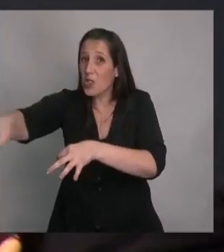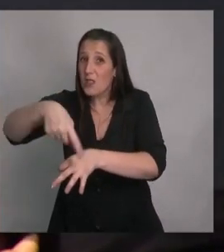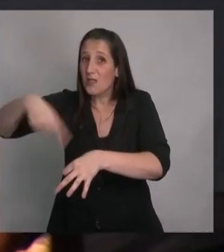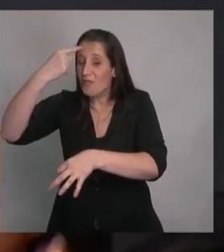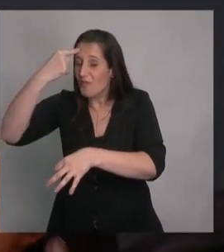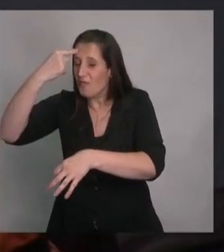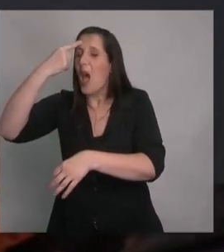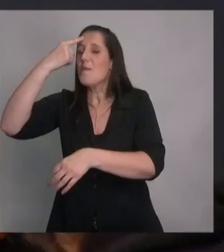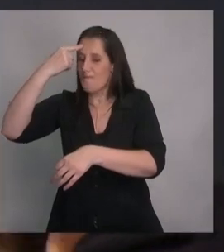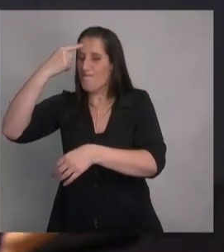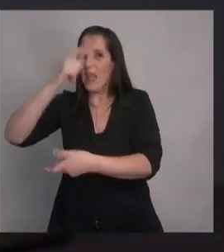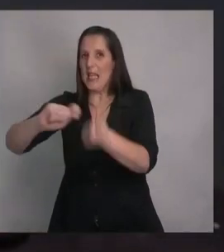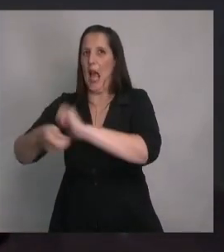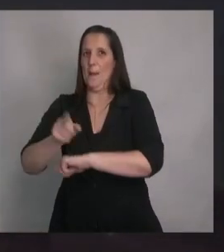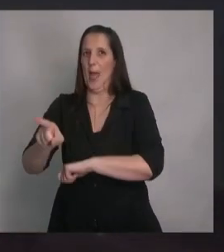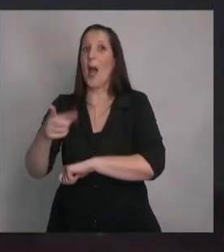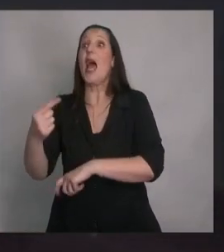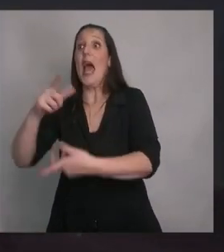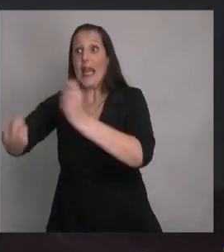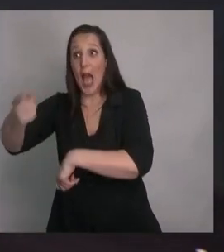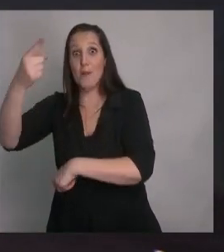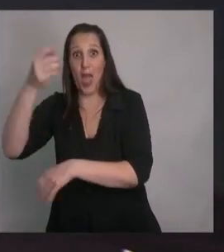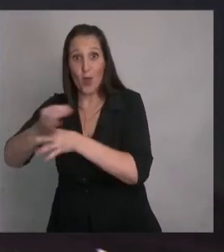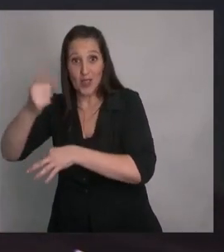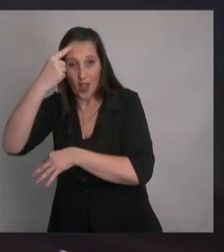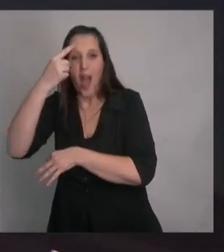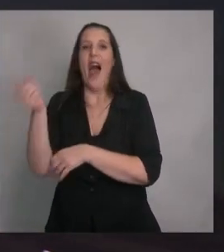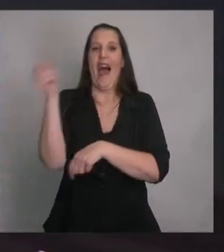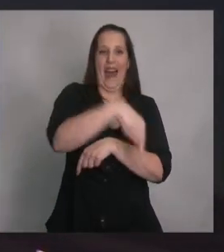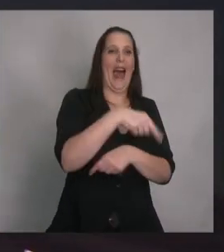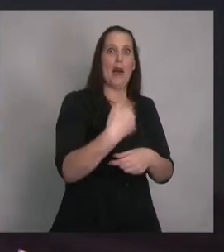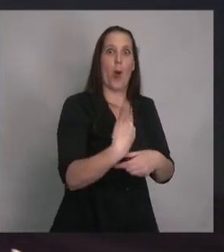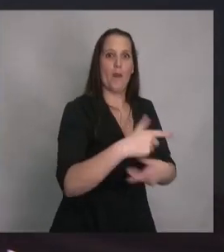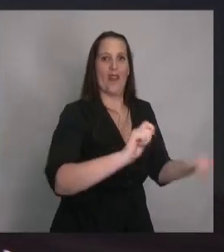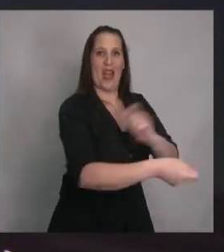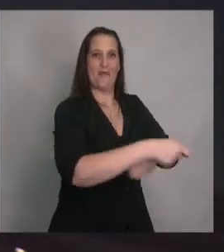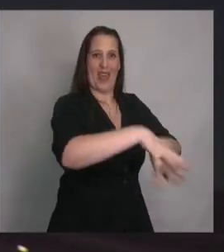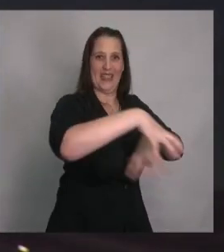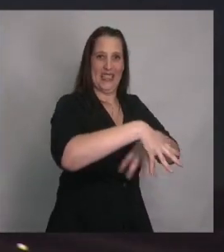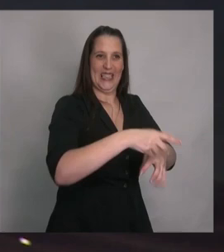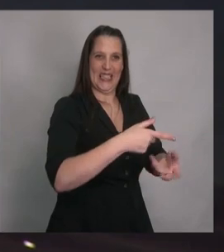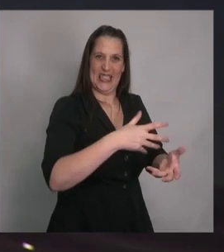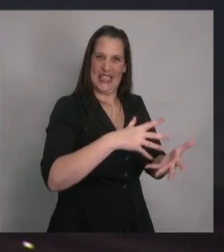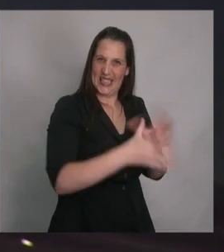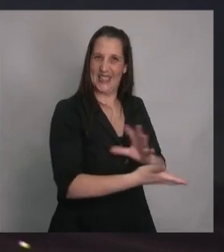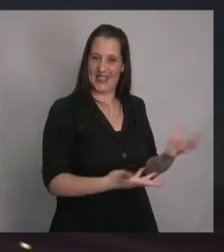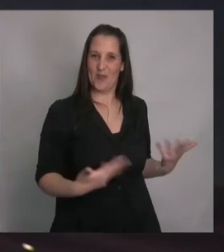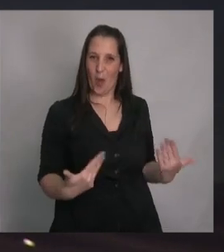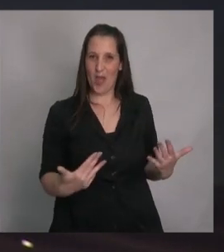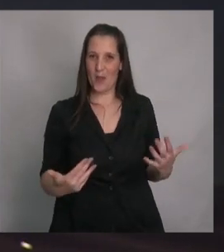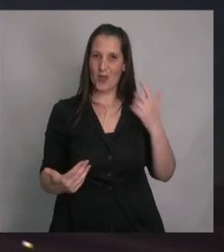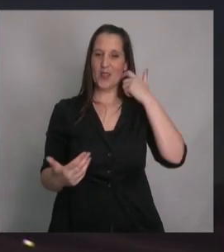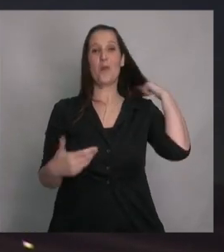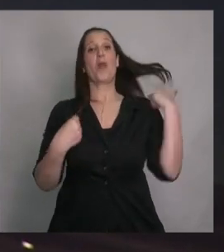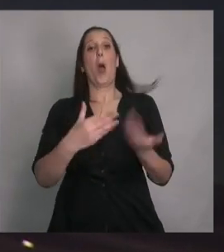hay que tener conocimiento y no solamente el conocimiento antiguo de las sabidurías populares. La producción